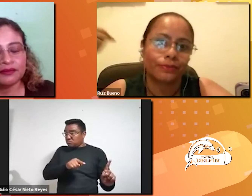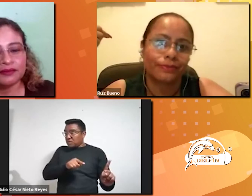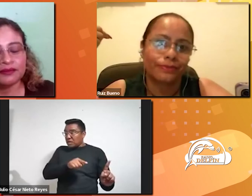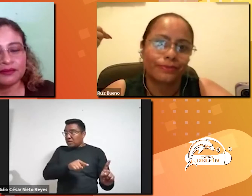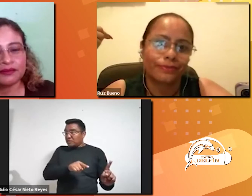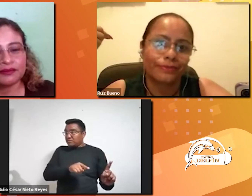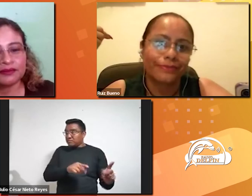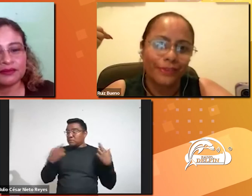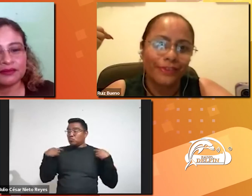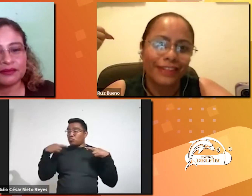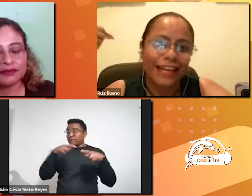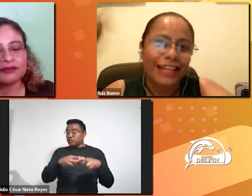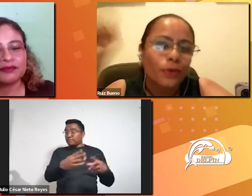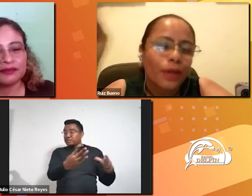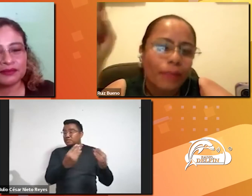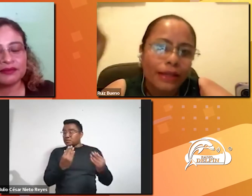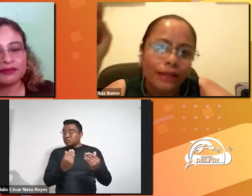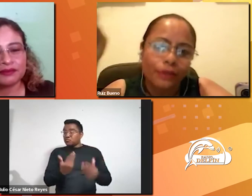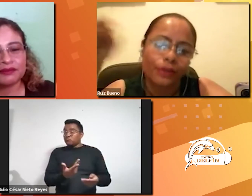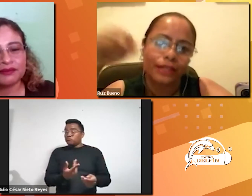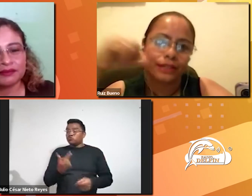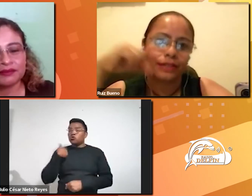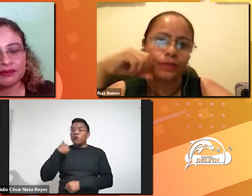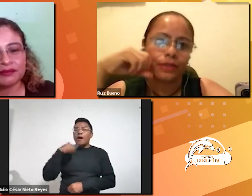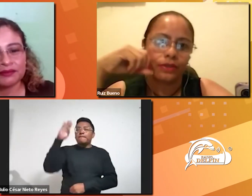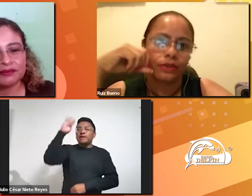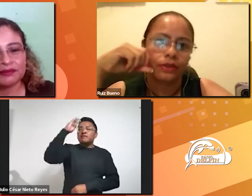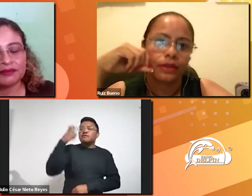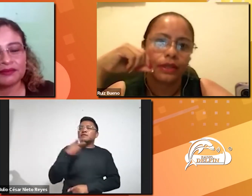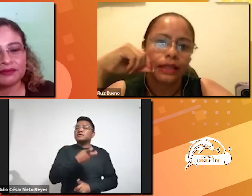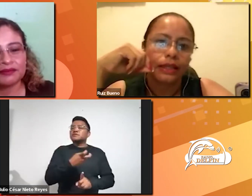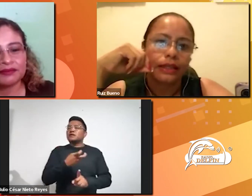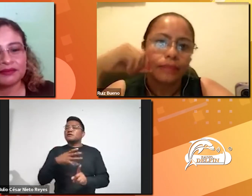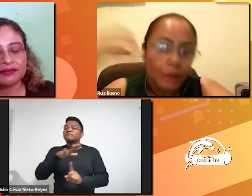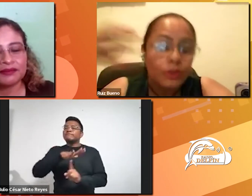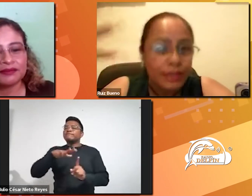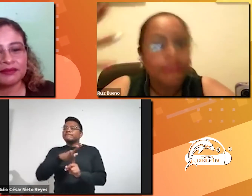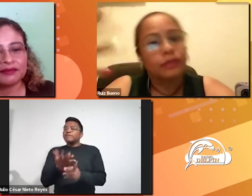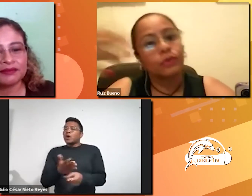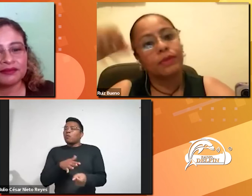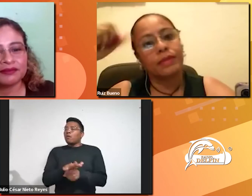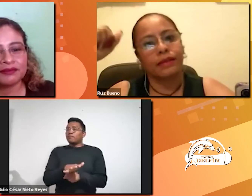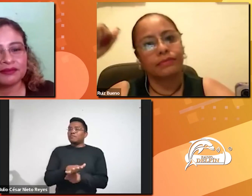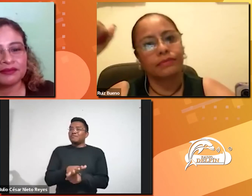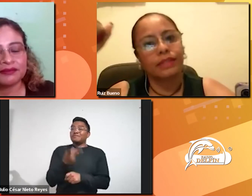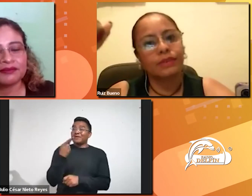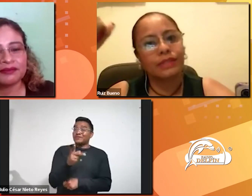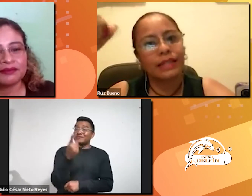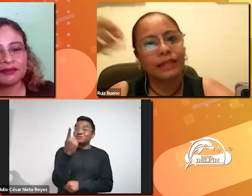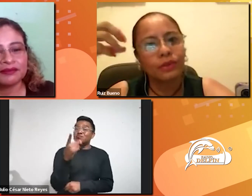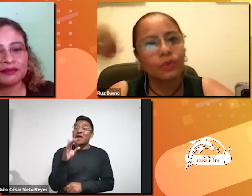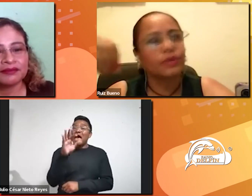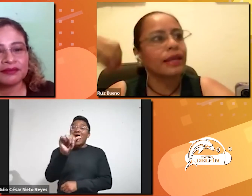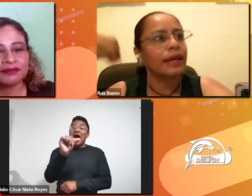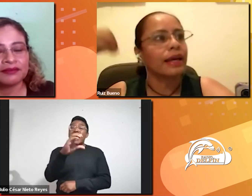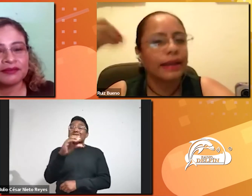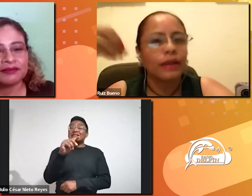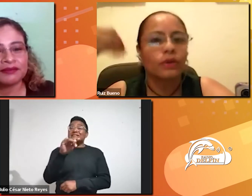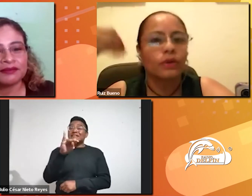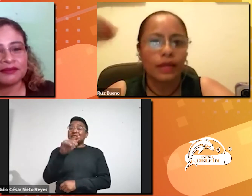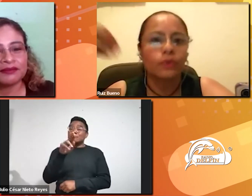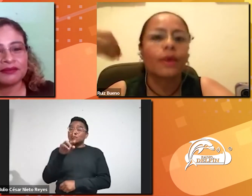maestro? ¿No? ¿Qué estoy aprendiendo de esta situación? Pero esa es actitud de vida. Esa es actitud